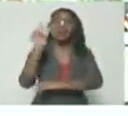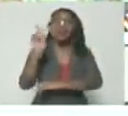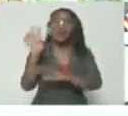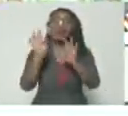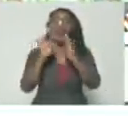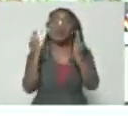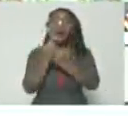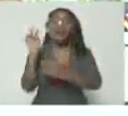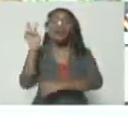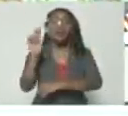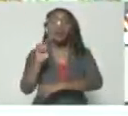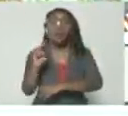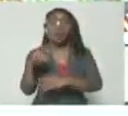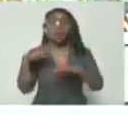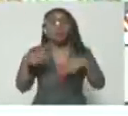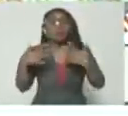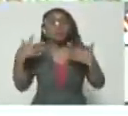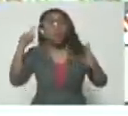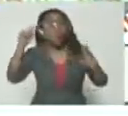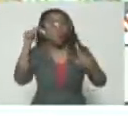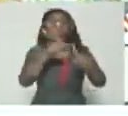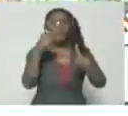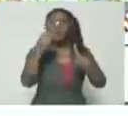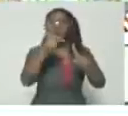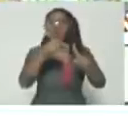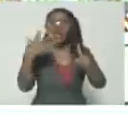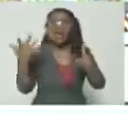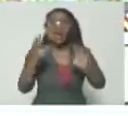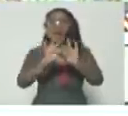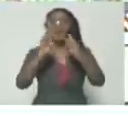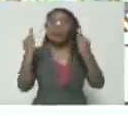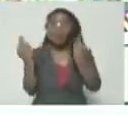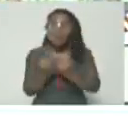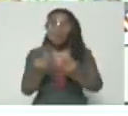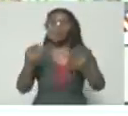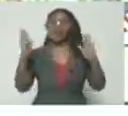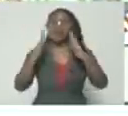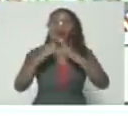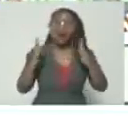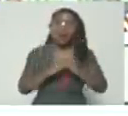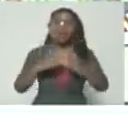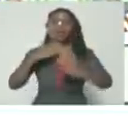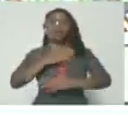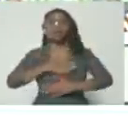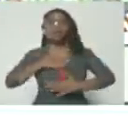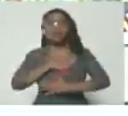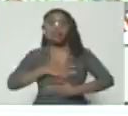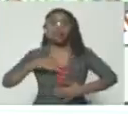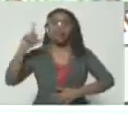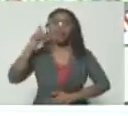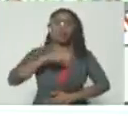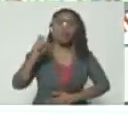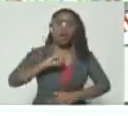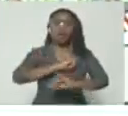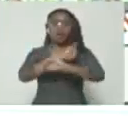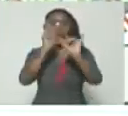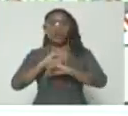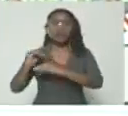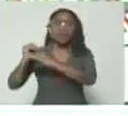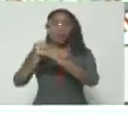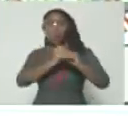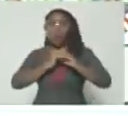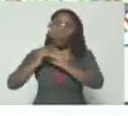familia venezolana. ¿Cuál es el objetivo? El objetivo es la familia, el hogar, la satisfacción de las necesidades, la felicidad colectiva,